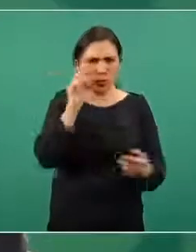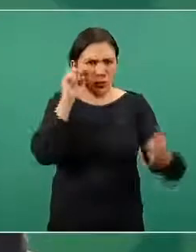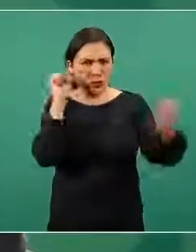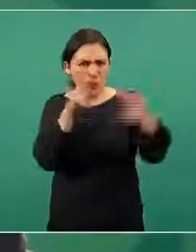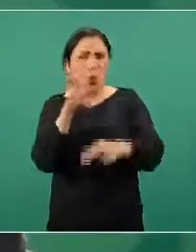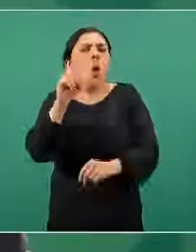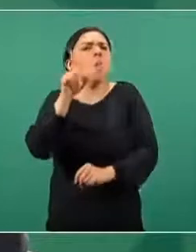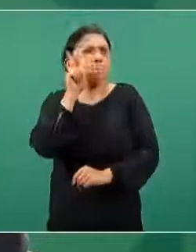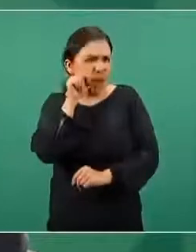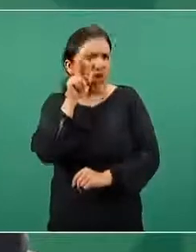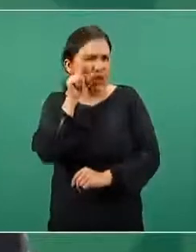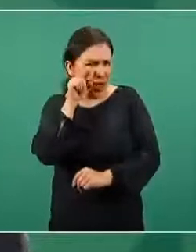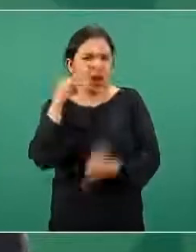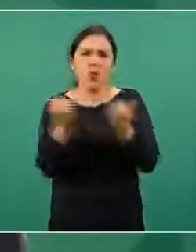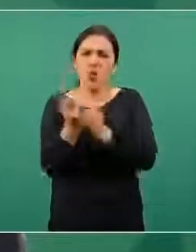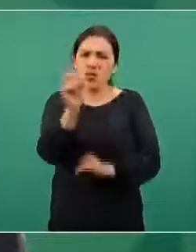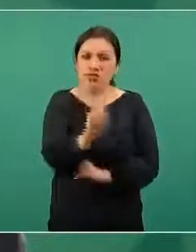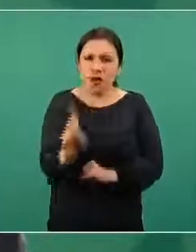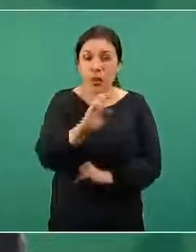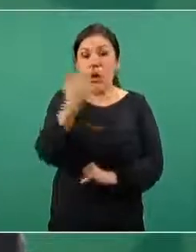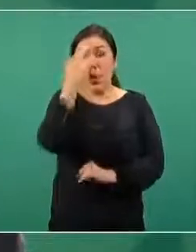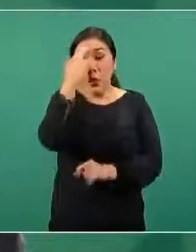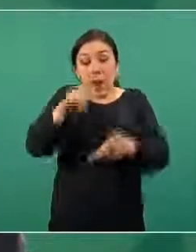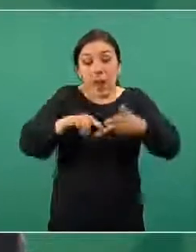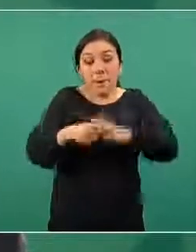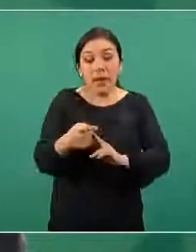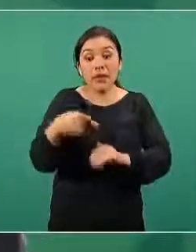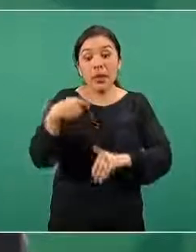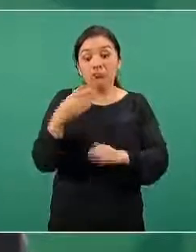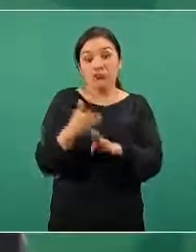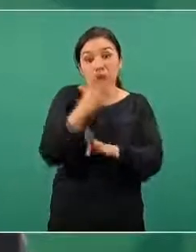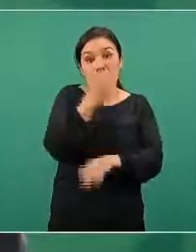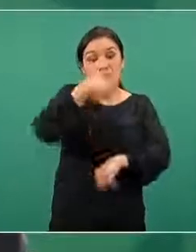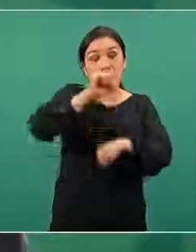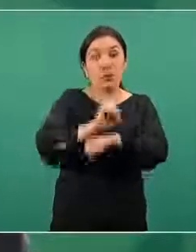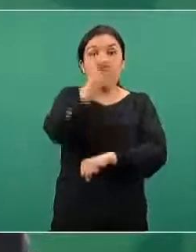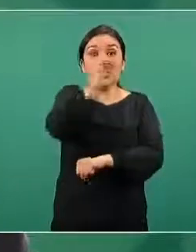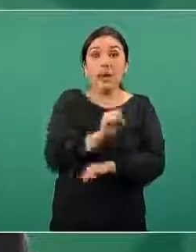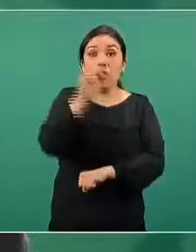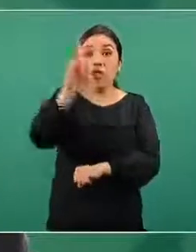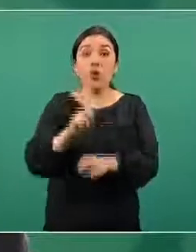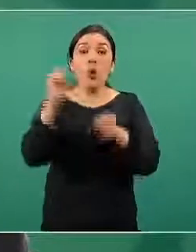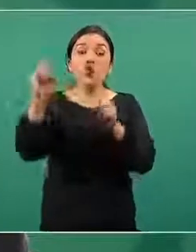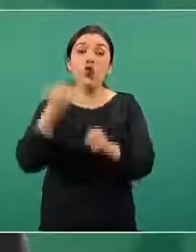vemos, o mañana y pasado. Recordar que a partir de la semana previa, sábado y domingo